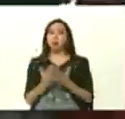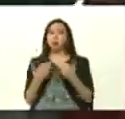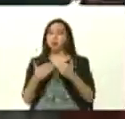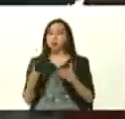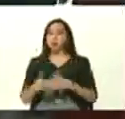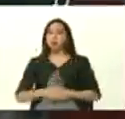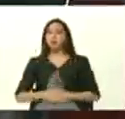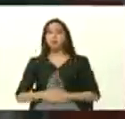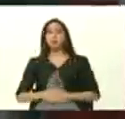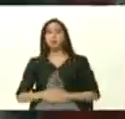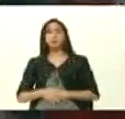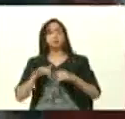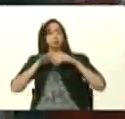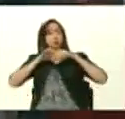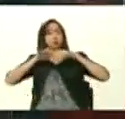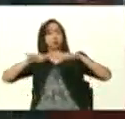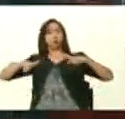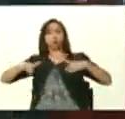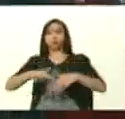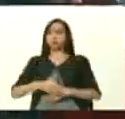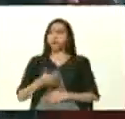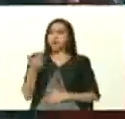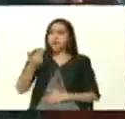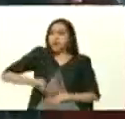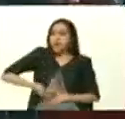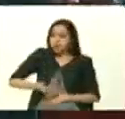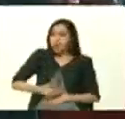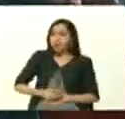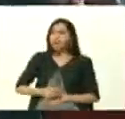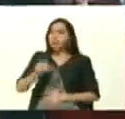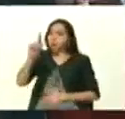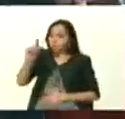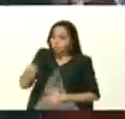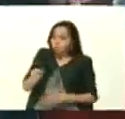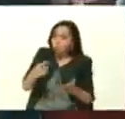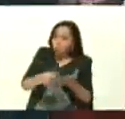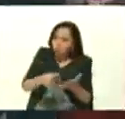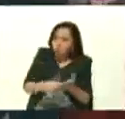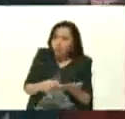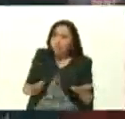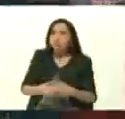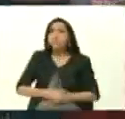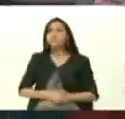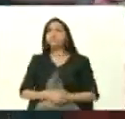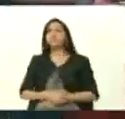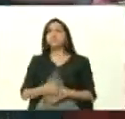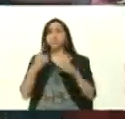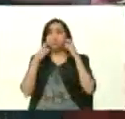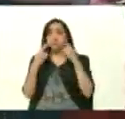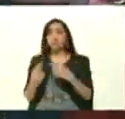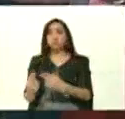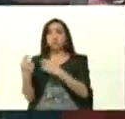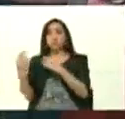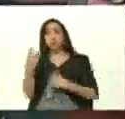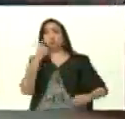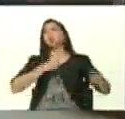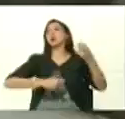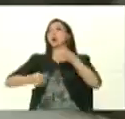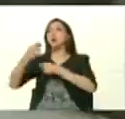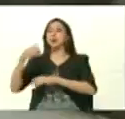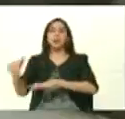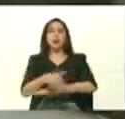bueno, en distribución. Es importante, son precios solidarios. Lo que estamos viendo en las ferias del Campo